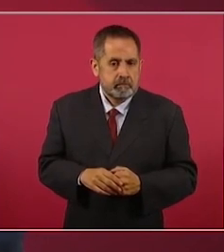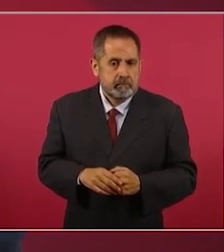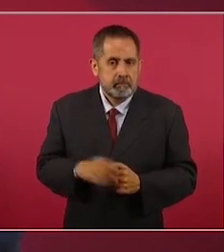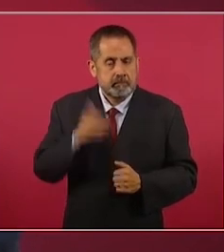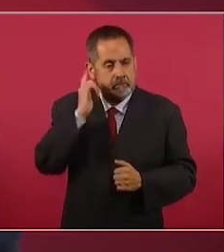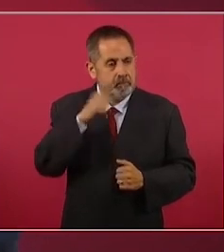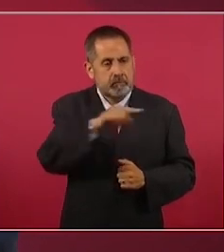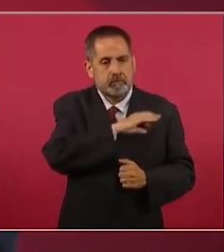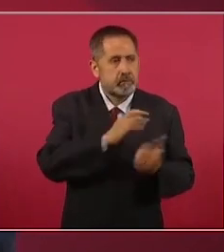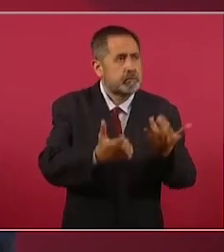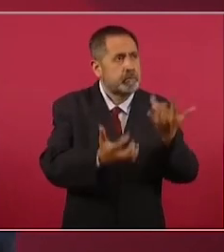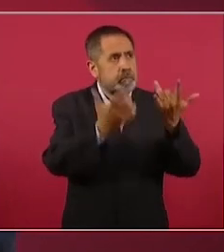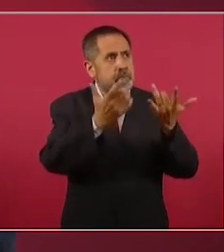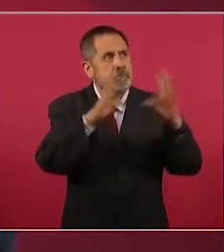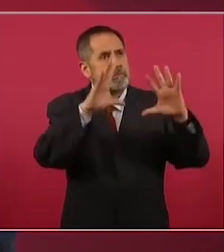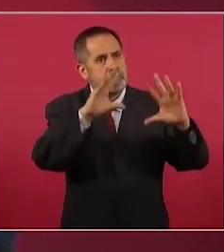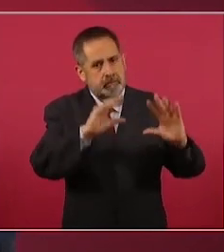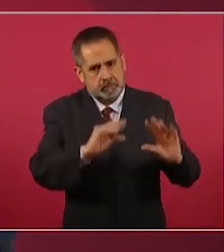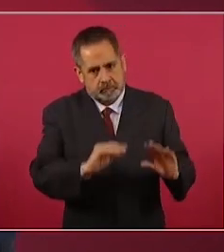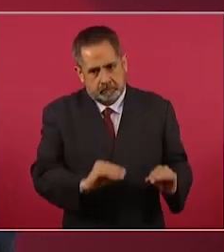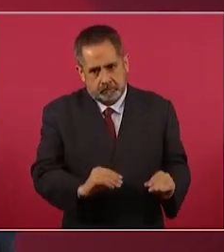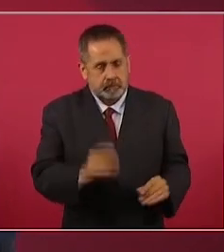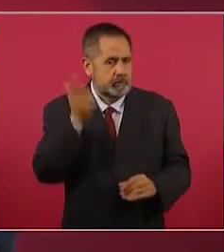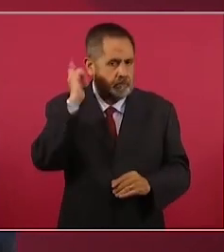se pueda apagar el incendio.